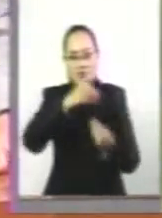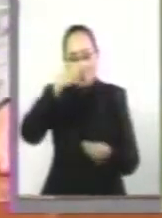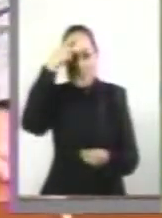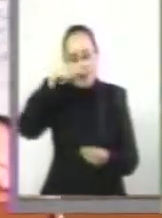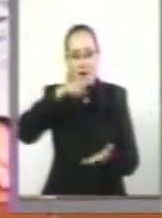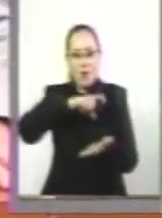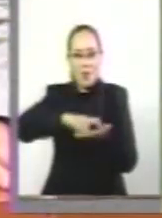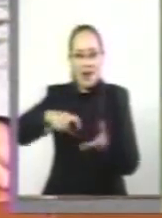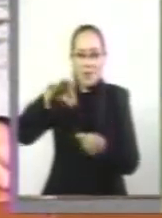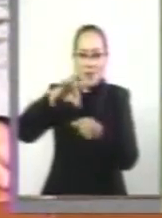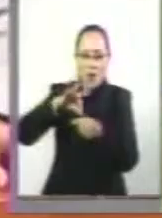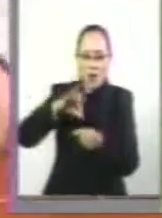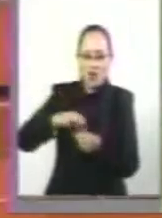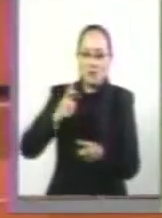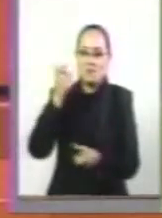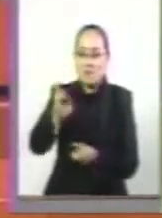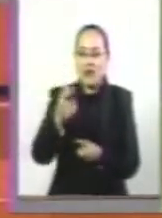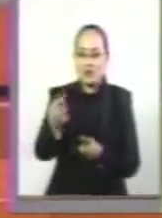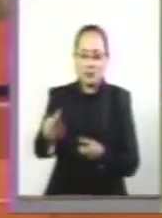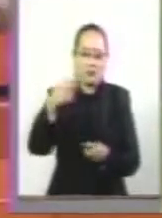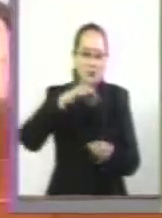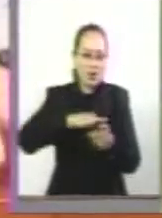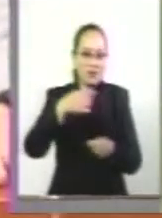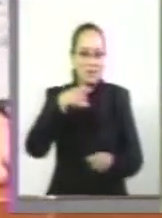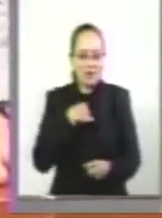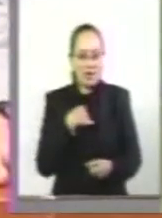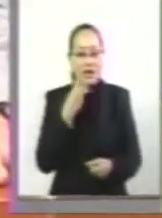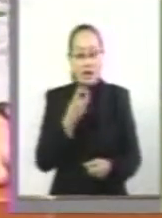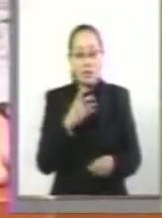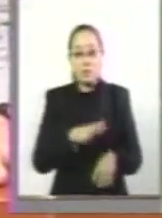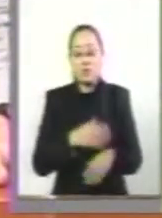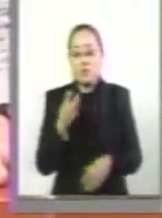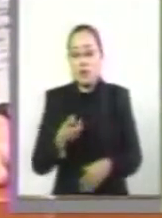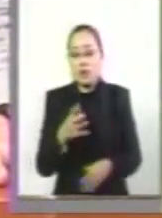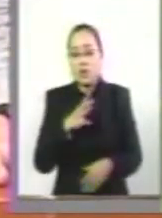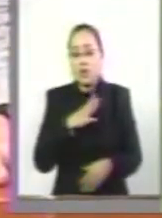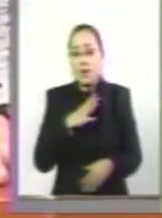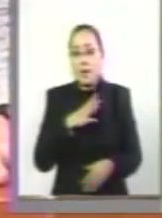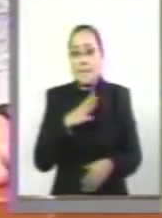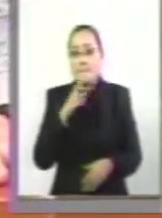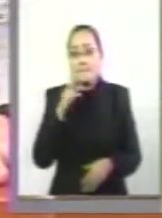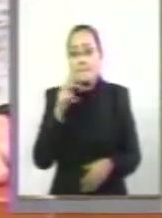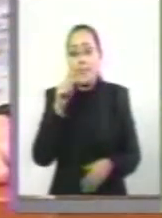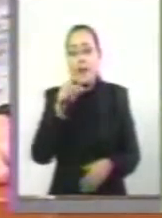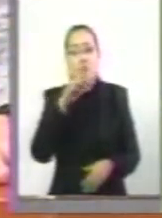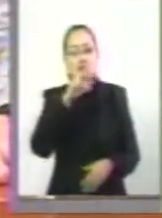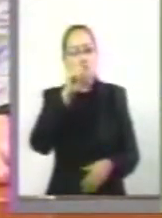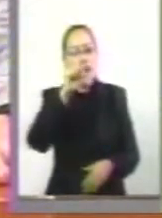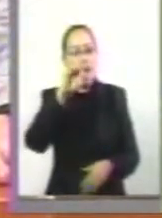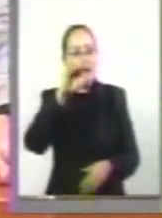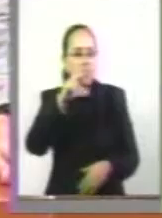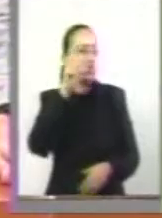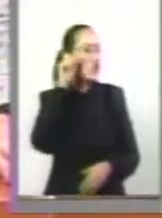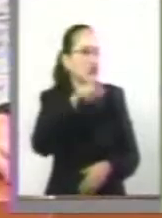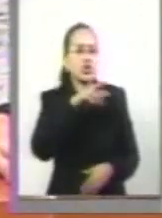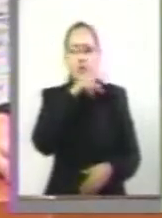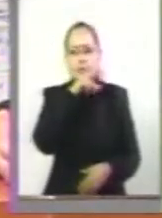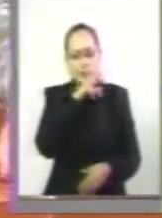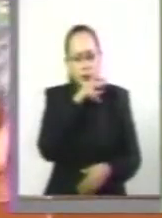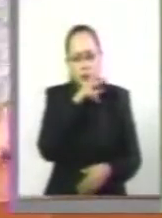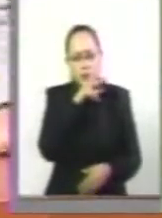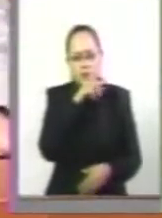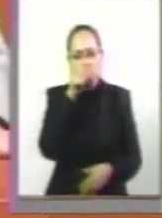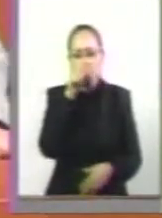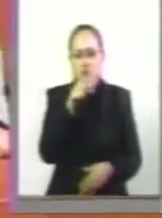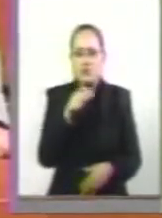votos, para ganar las elecciones. Y entonces el presidente Peña Nieto decía, Rosario, no te preocupes.